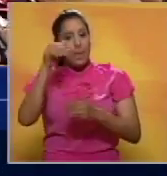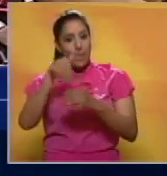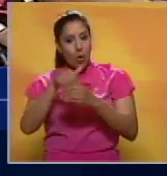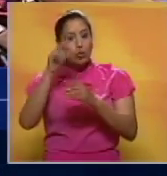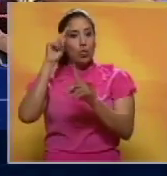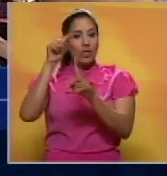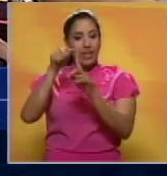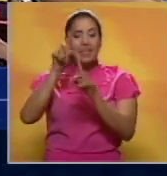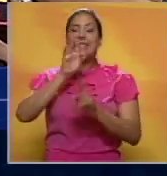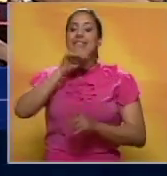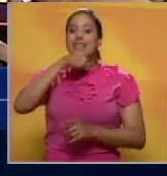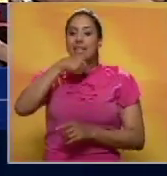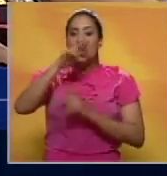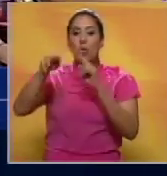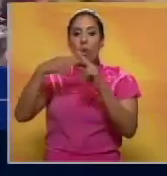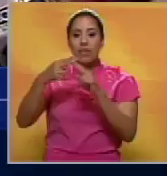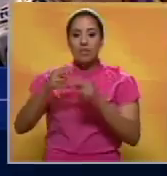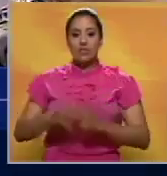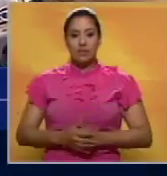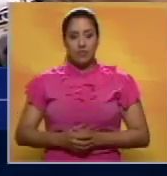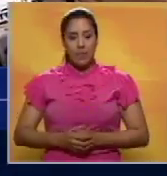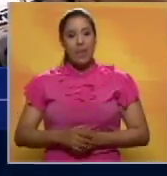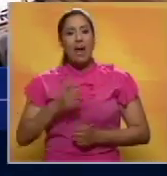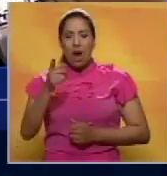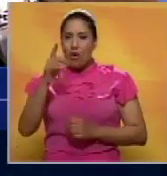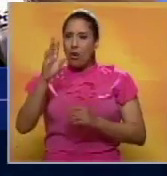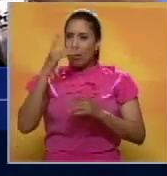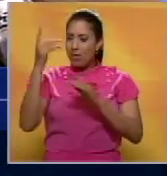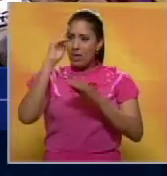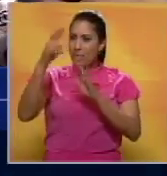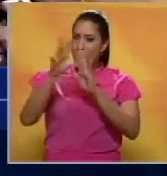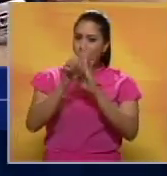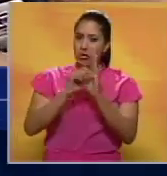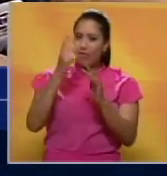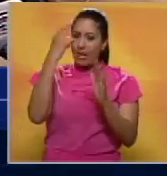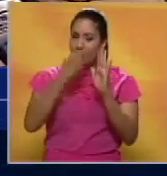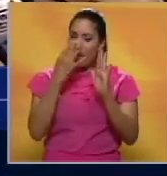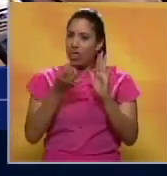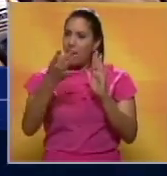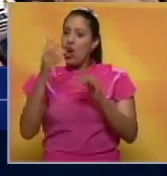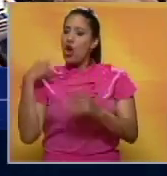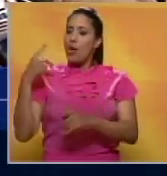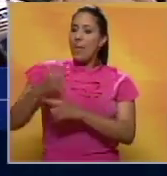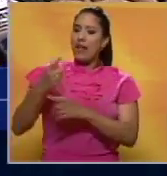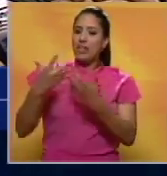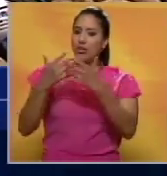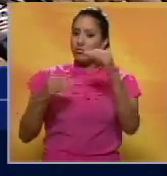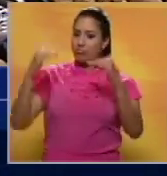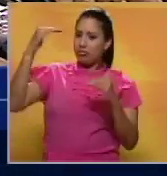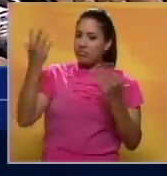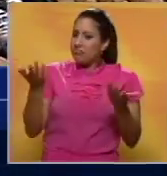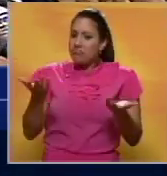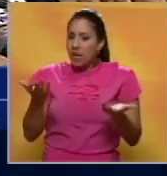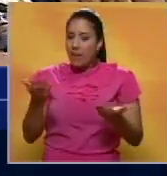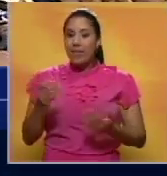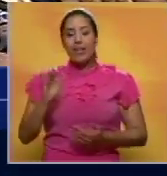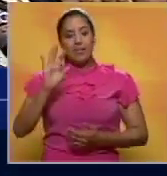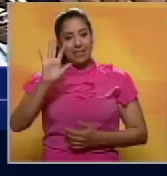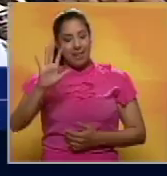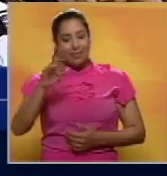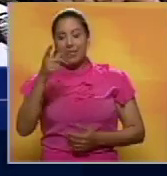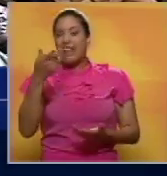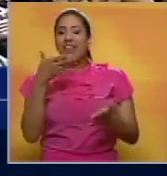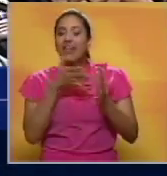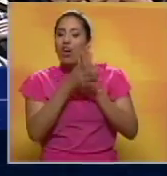elección directa, secreta y universal. Entonces ese decreto está por encima de la Constitución, ministro. Ministro, el decreto está por encima de la Constitución. ¿En qué parte